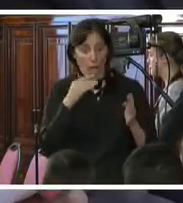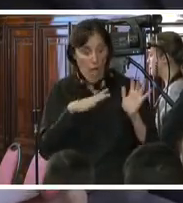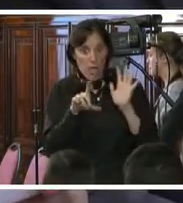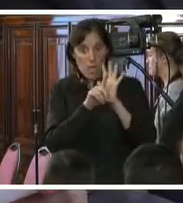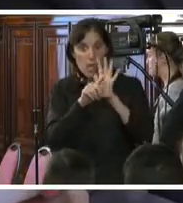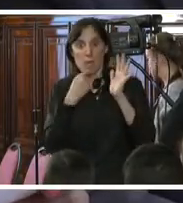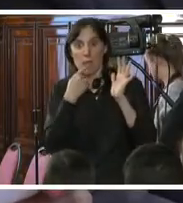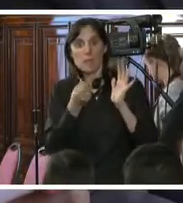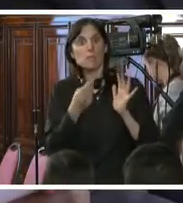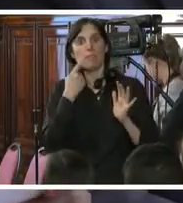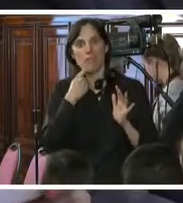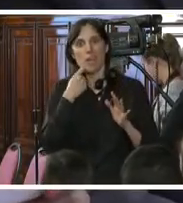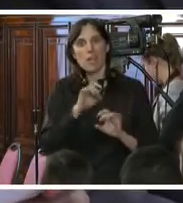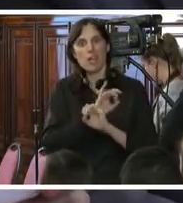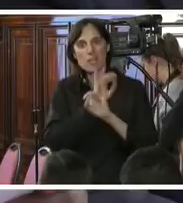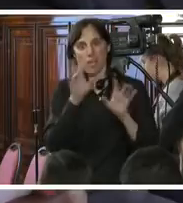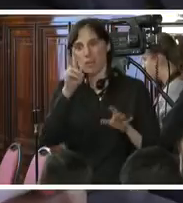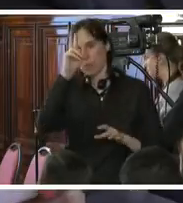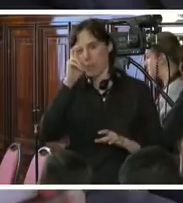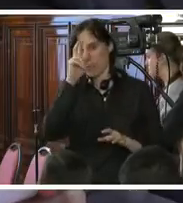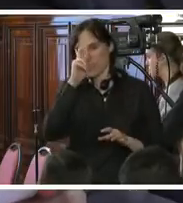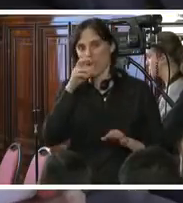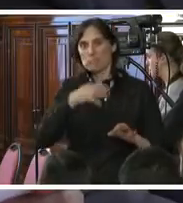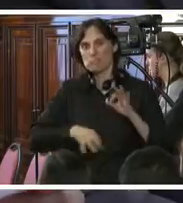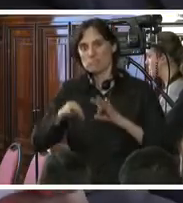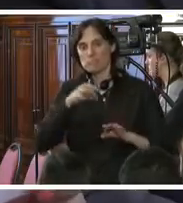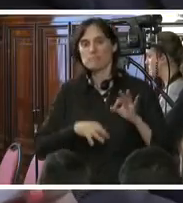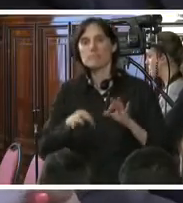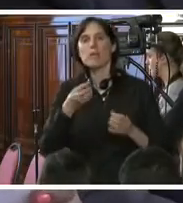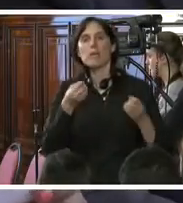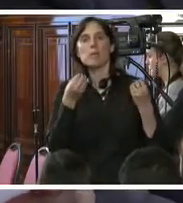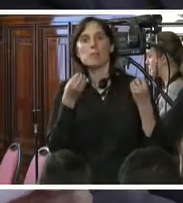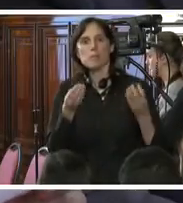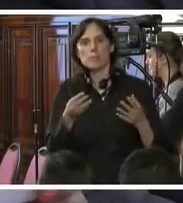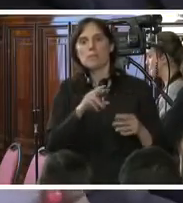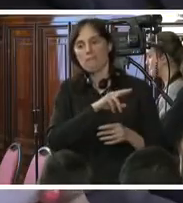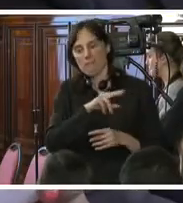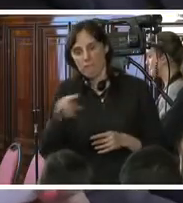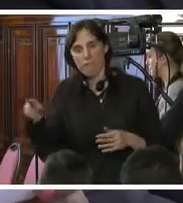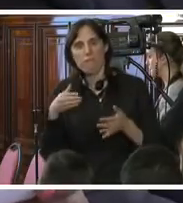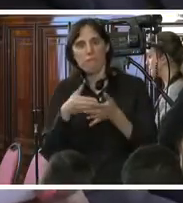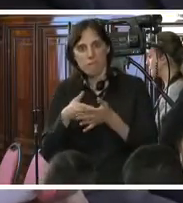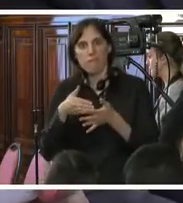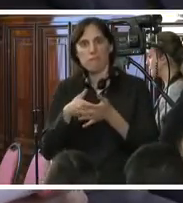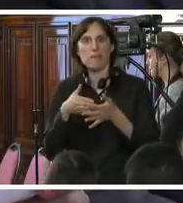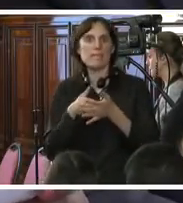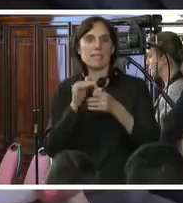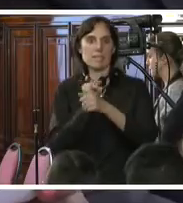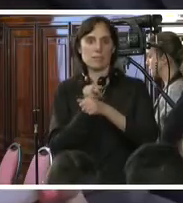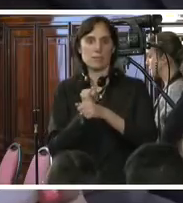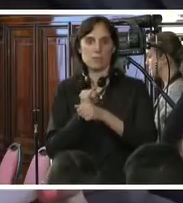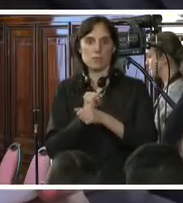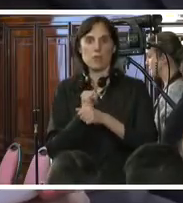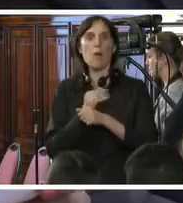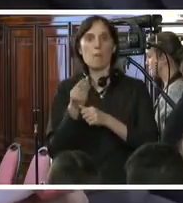la obligación estatal de otorgar el servicio de forma ágil y segura. Por ello, persisten los bloqueos institucionales para dar trámite